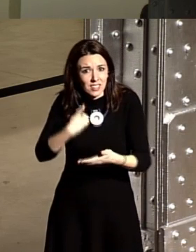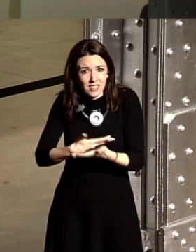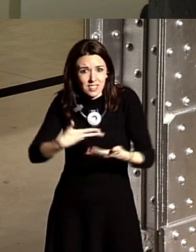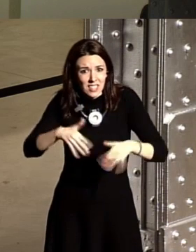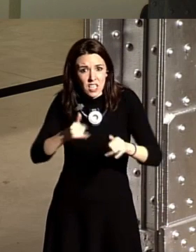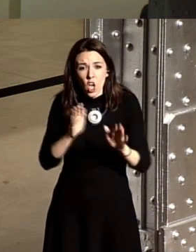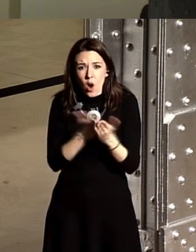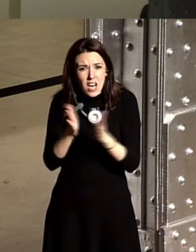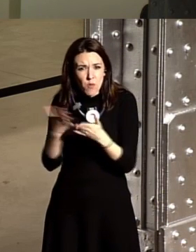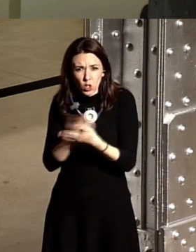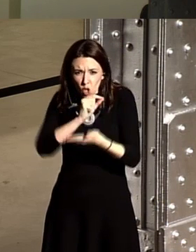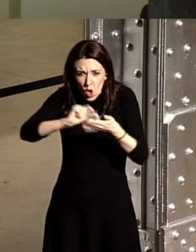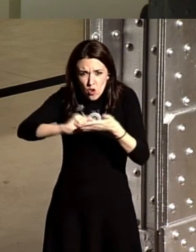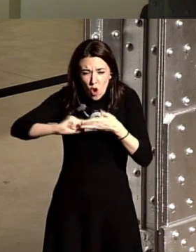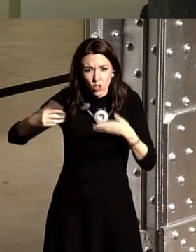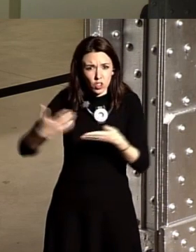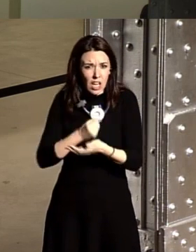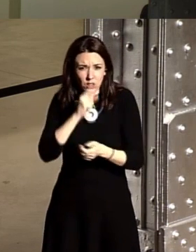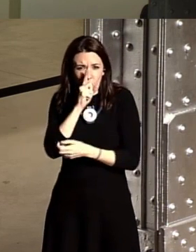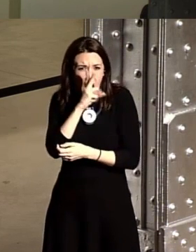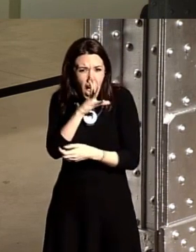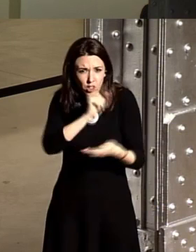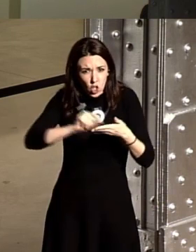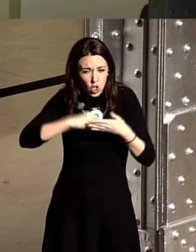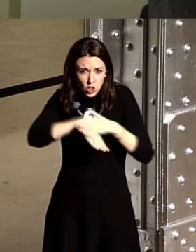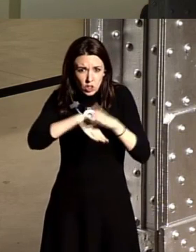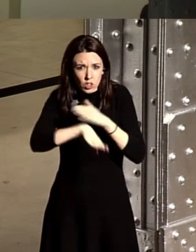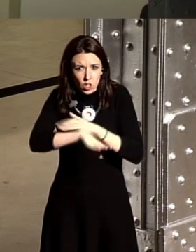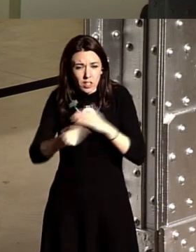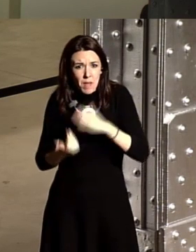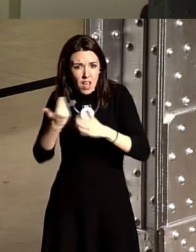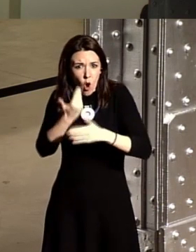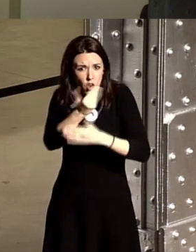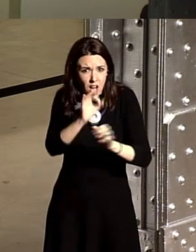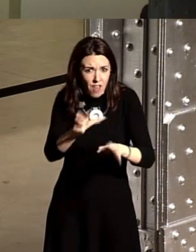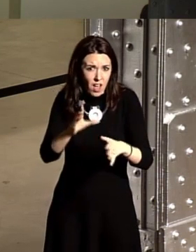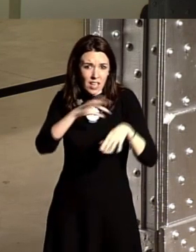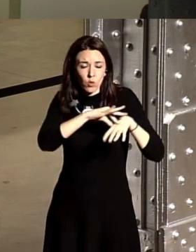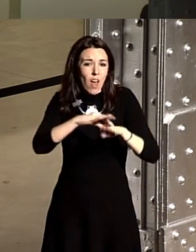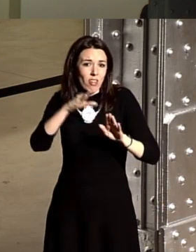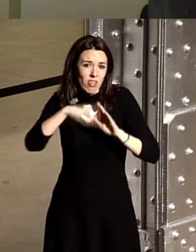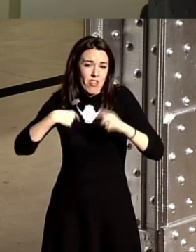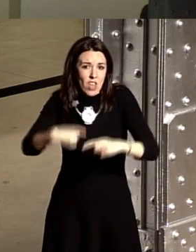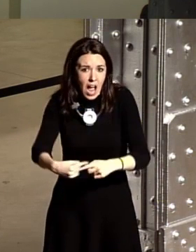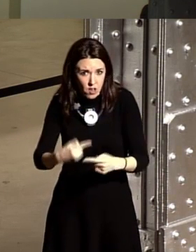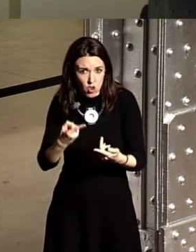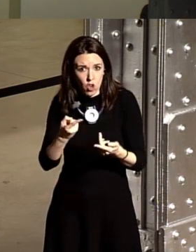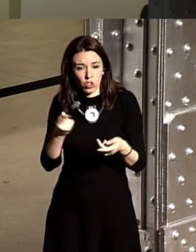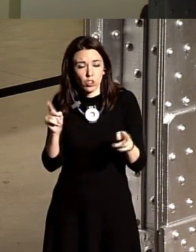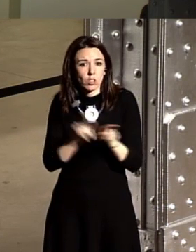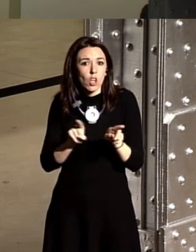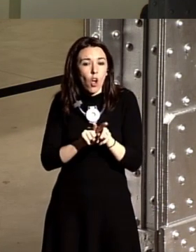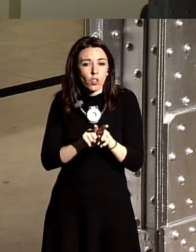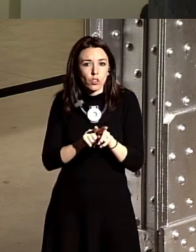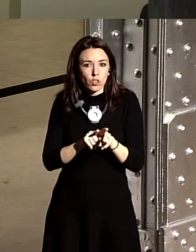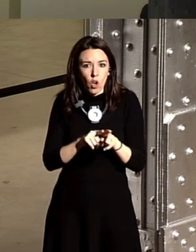de todas mis notas a través de los años y journals, ¿cómo se dice? Diarios. Diarios que había mantenido